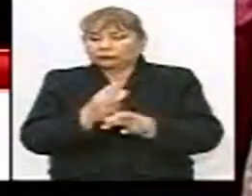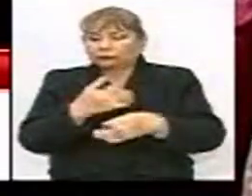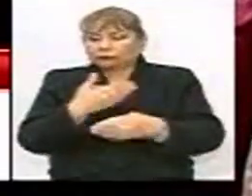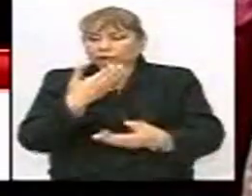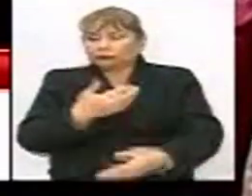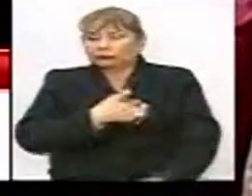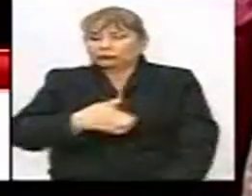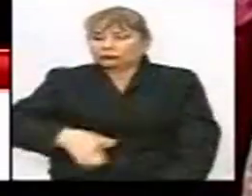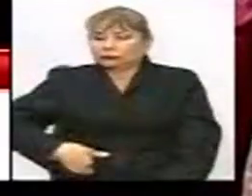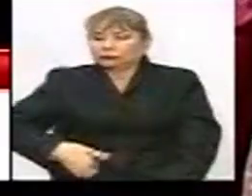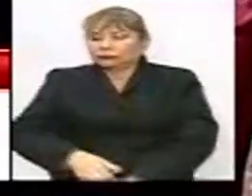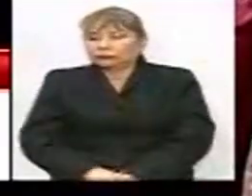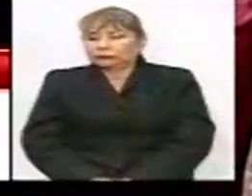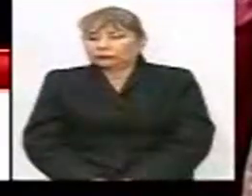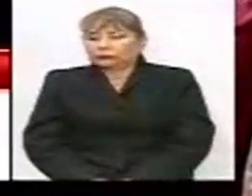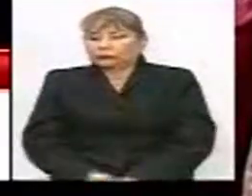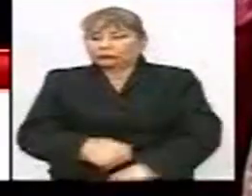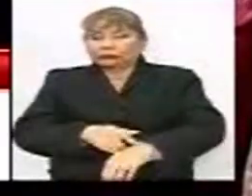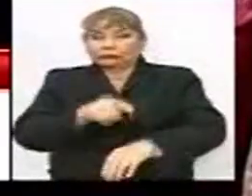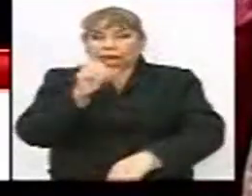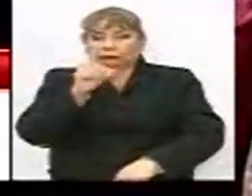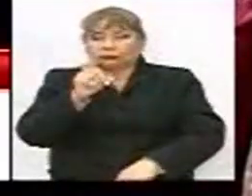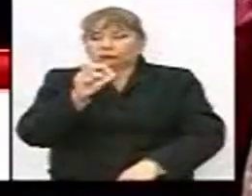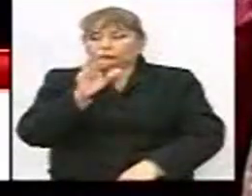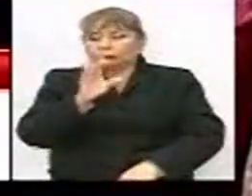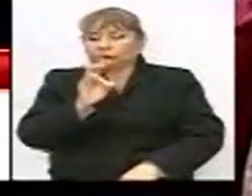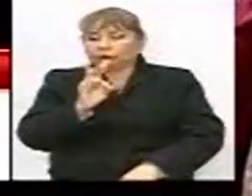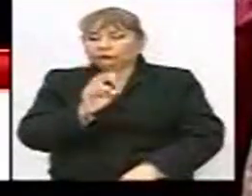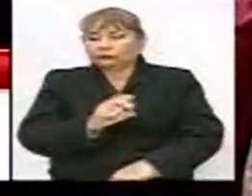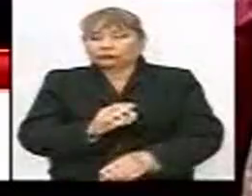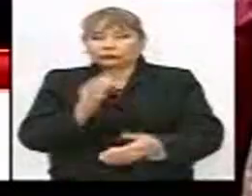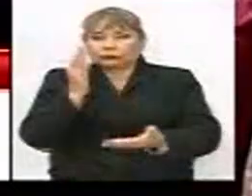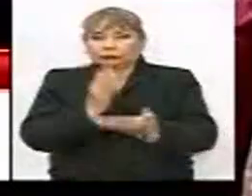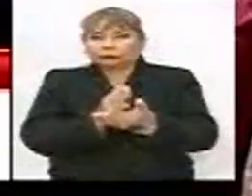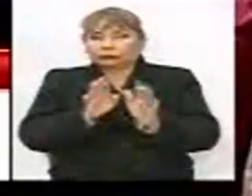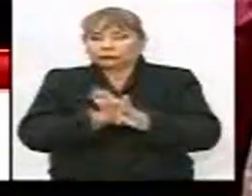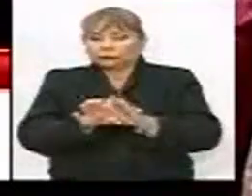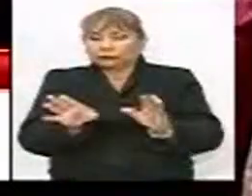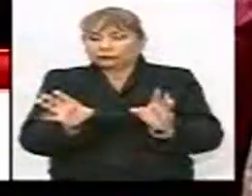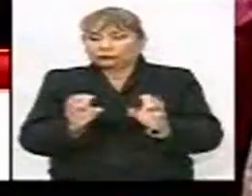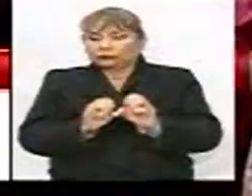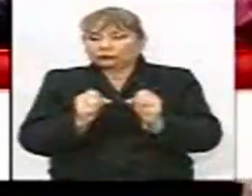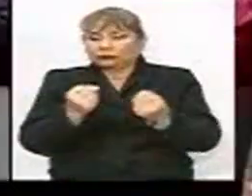Gracias, presidente. Gracias, congresista. Siendo la 1:07 de la tarde, se levanta